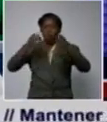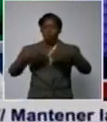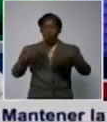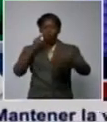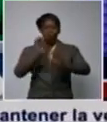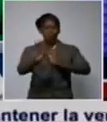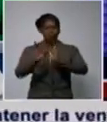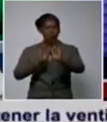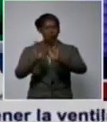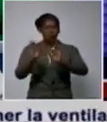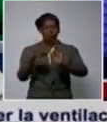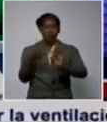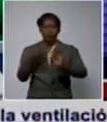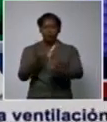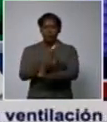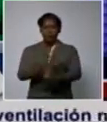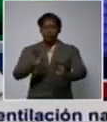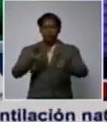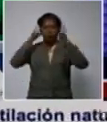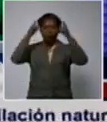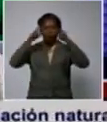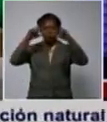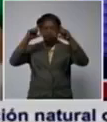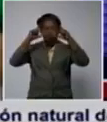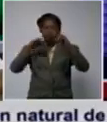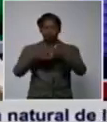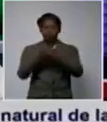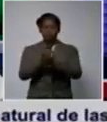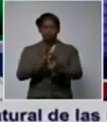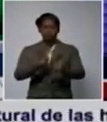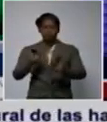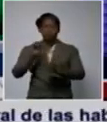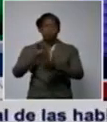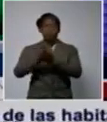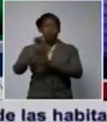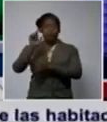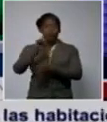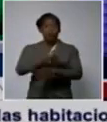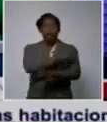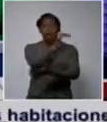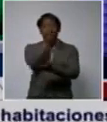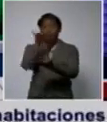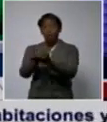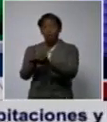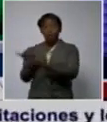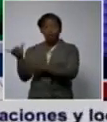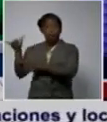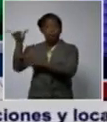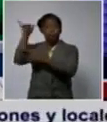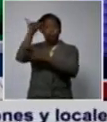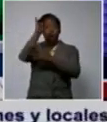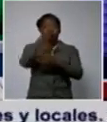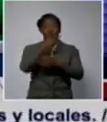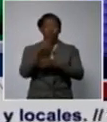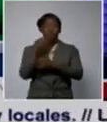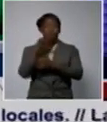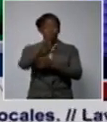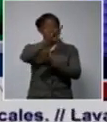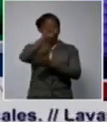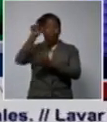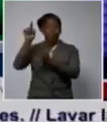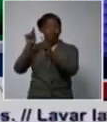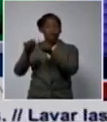limpieza completa, y del Mariel al Aeropuerto Internacional José Martí, que se logró su